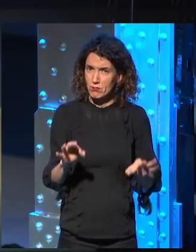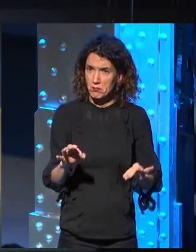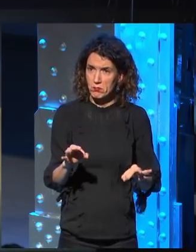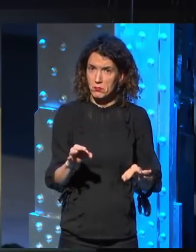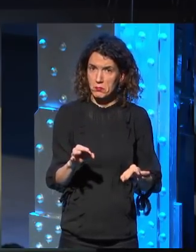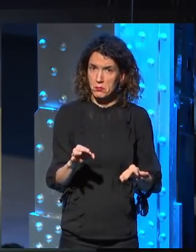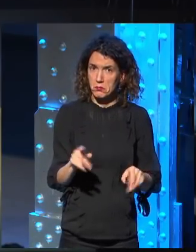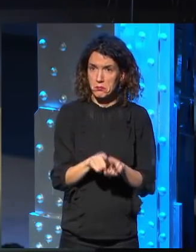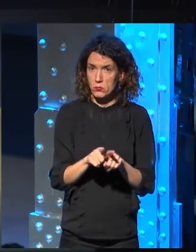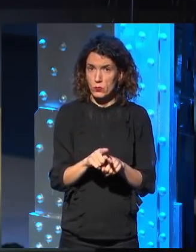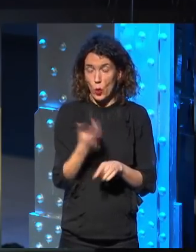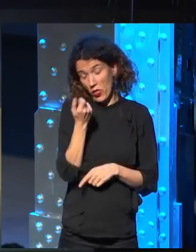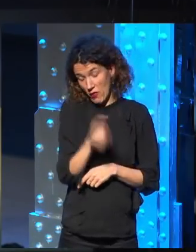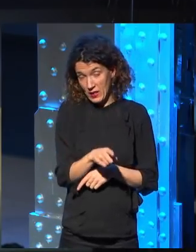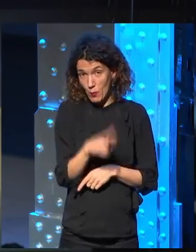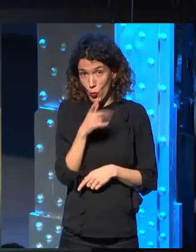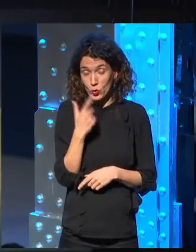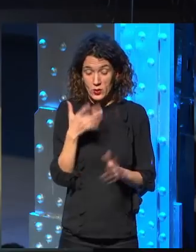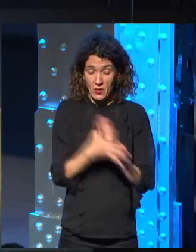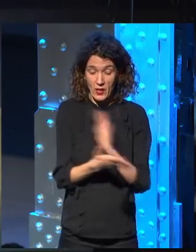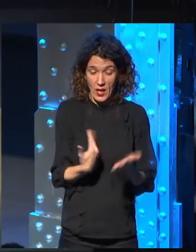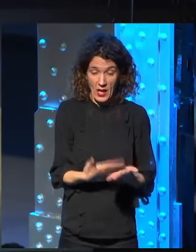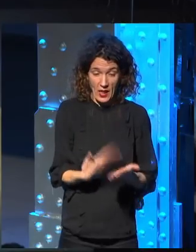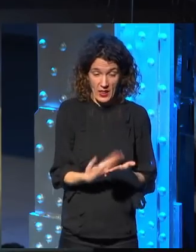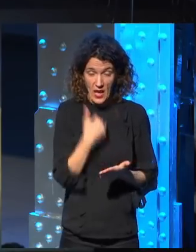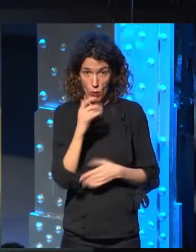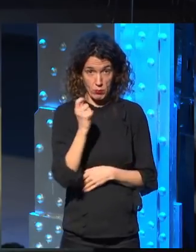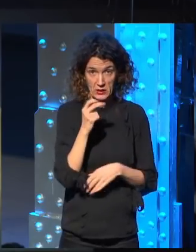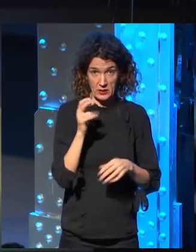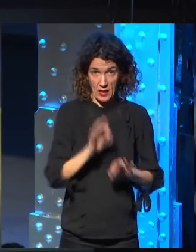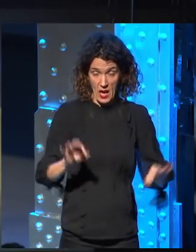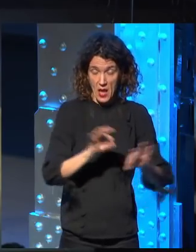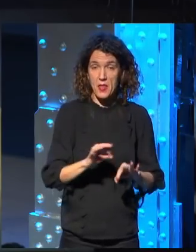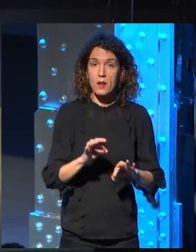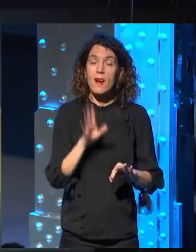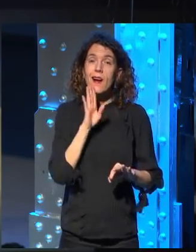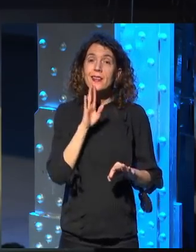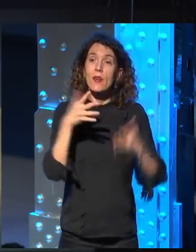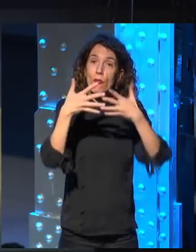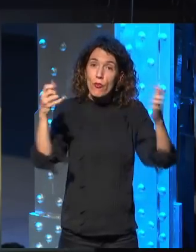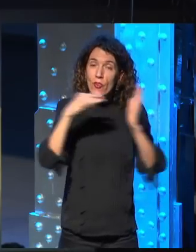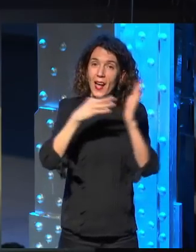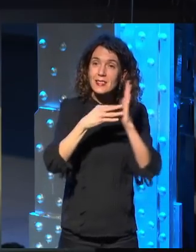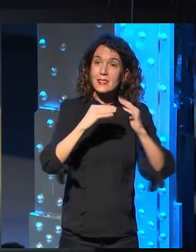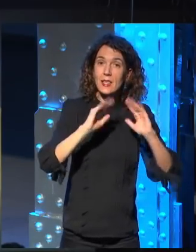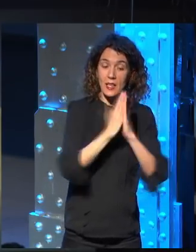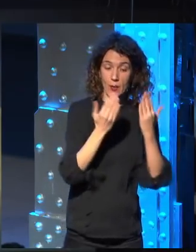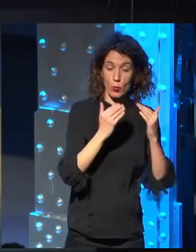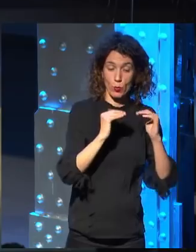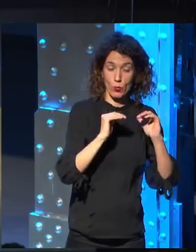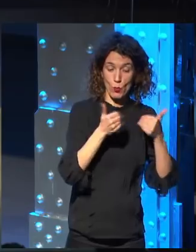Tampoco les hace falta, naturalmente, porque no es garantía de nada. Lo que quiero decir, parafraseando ese principio del libro, es que